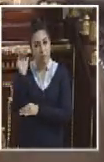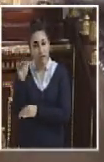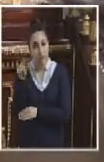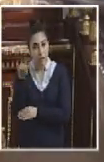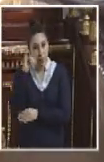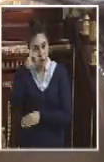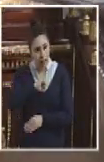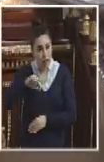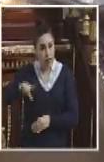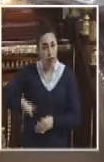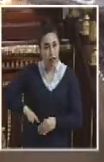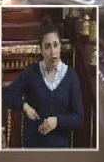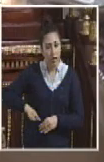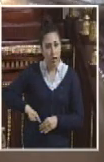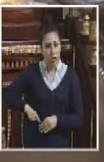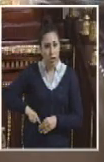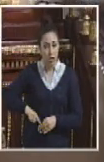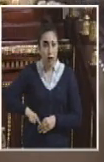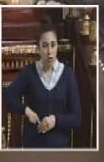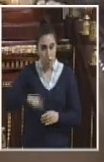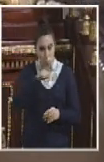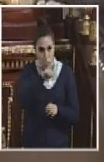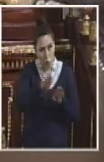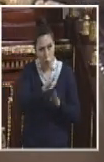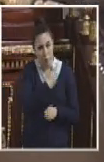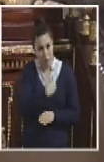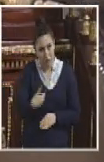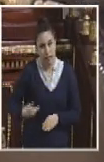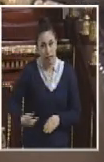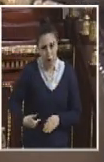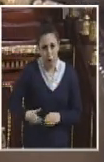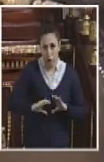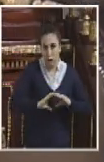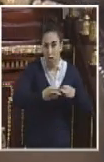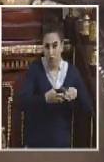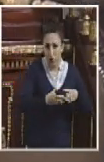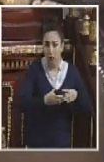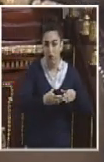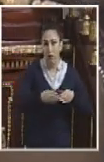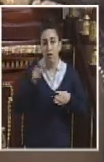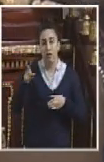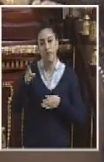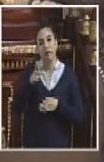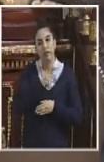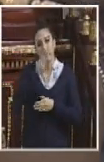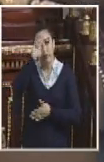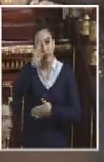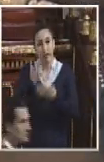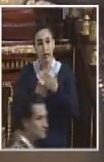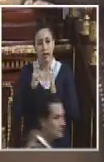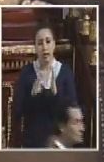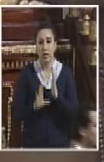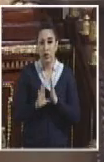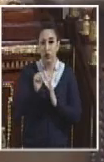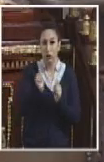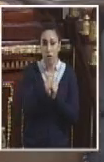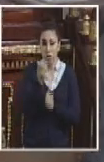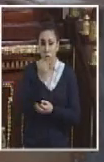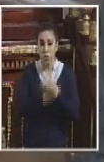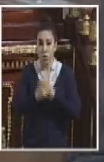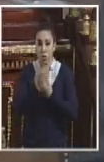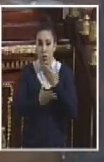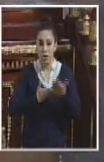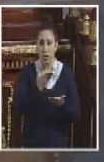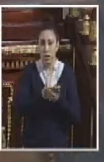gobierno, vía la presidencia de este Congreso, que se está cometiendo una violación constitucional con esta petición que